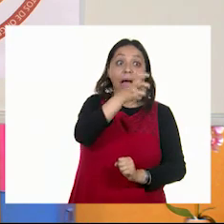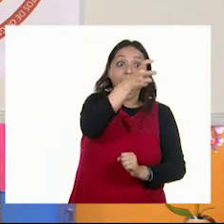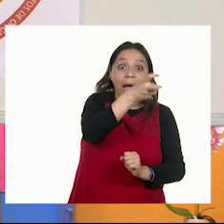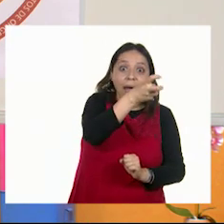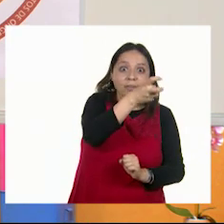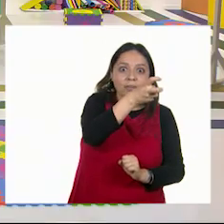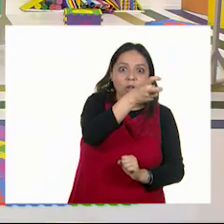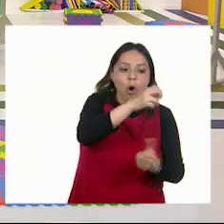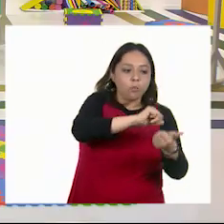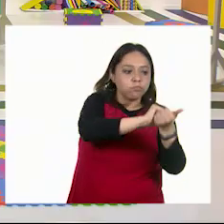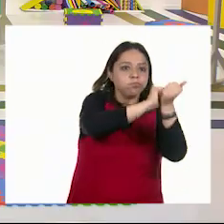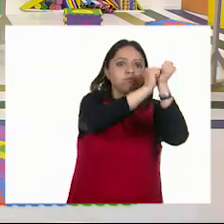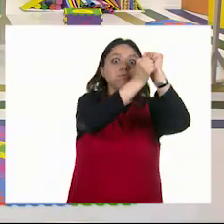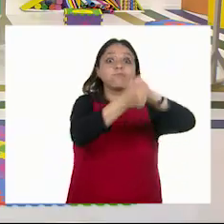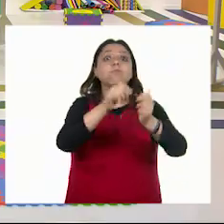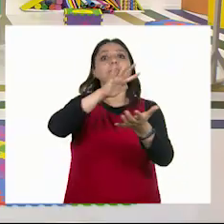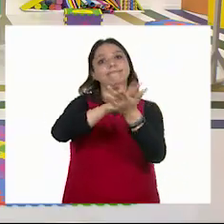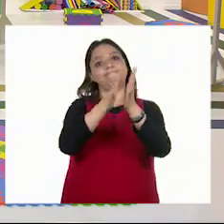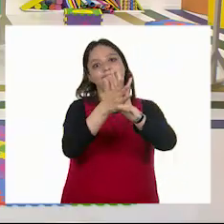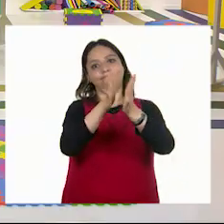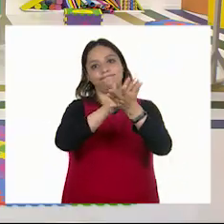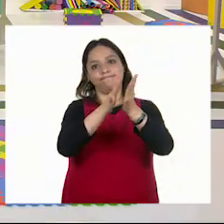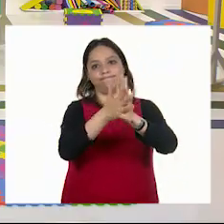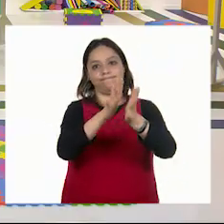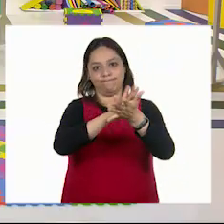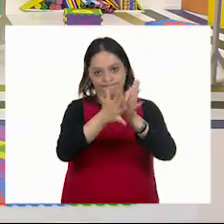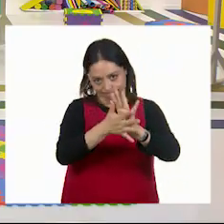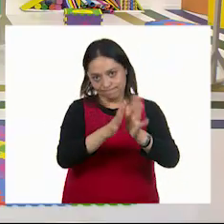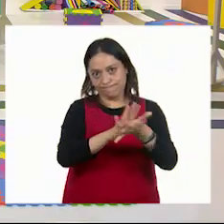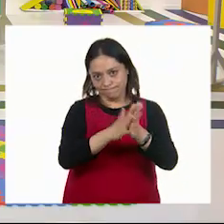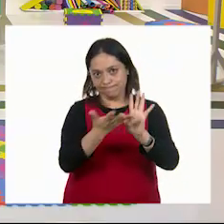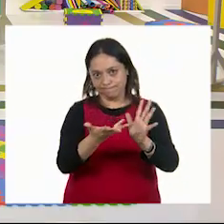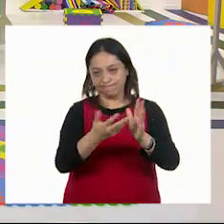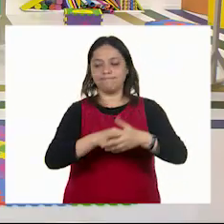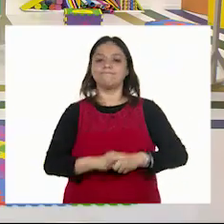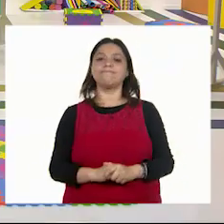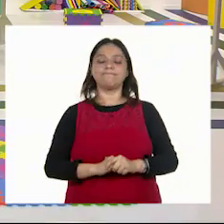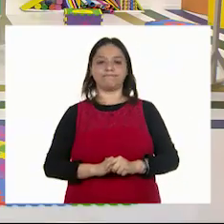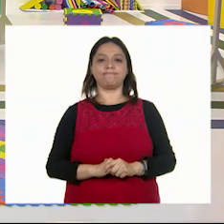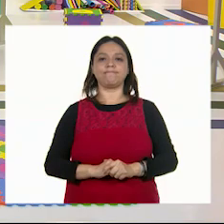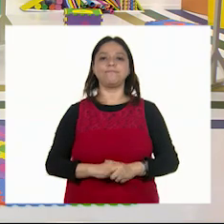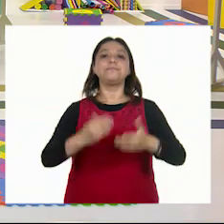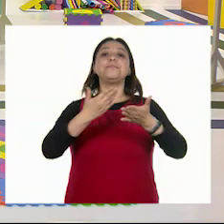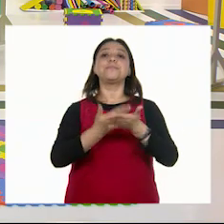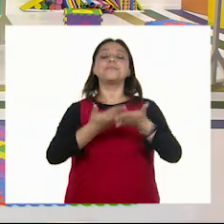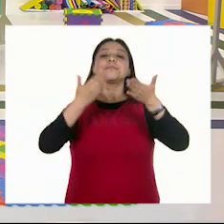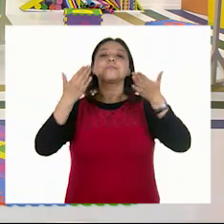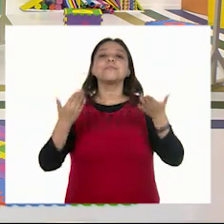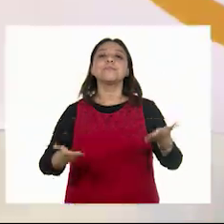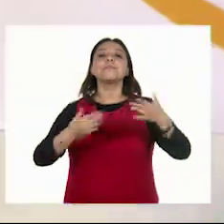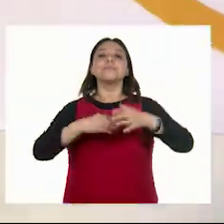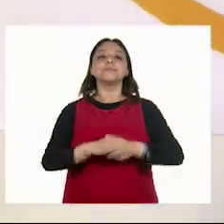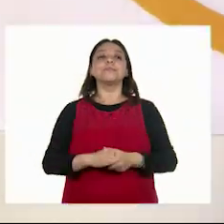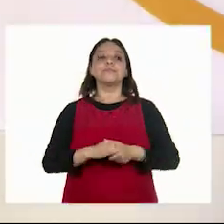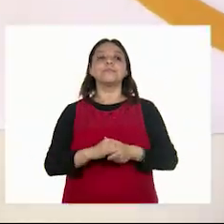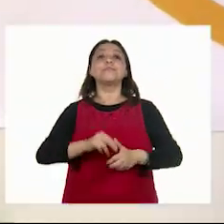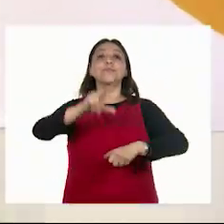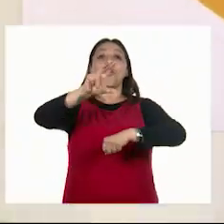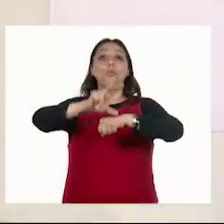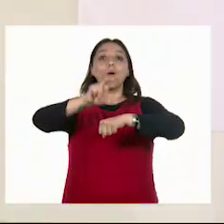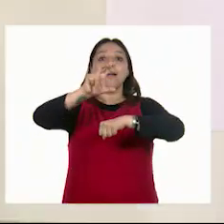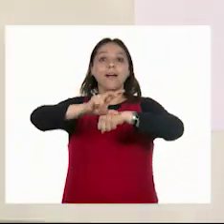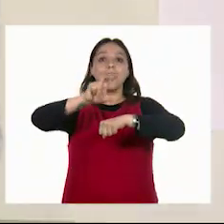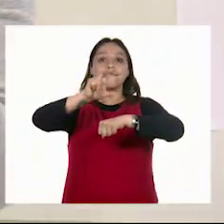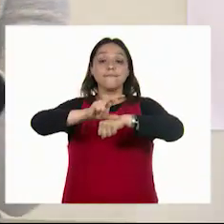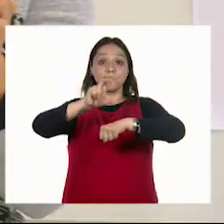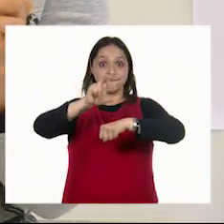Por lo tanto, eso también es un cereal. Ok. Vamos ahora con huevo. Es